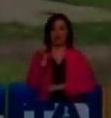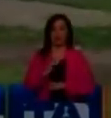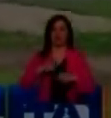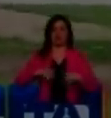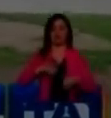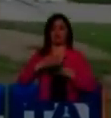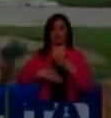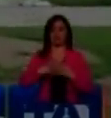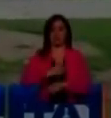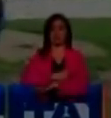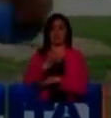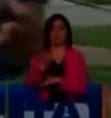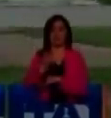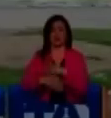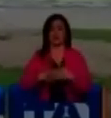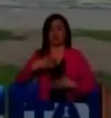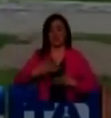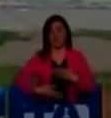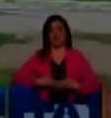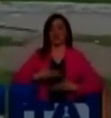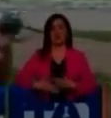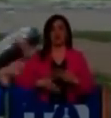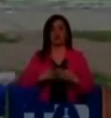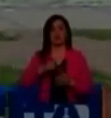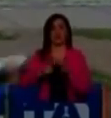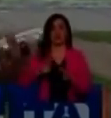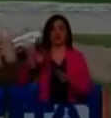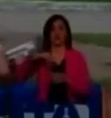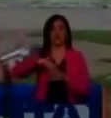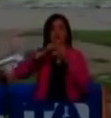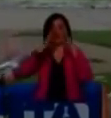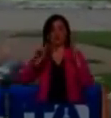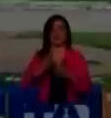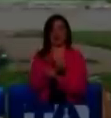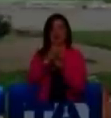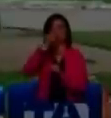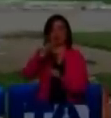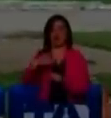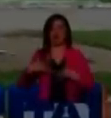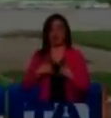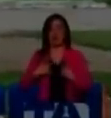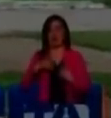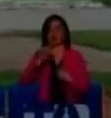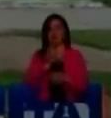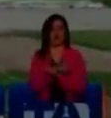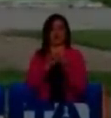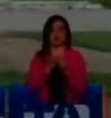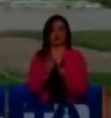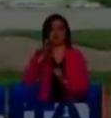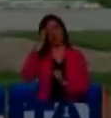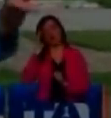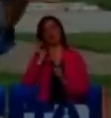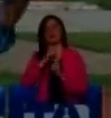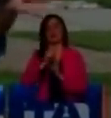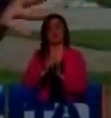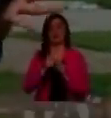cotidiano aquí, que nadie está a salvo, ni las personas dentro de sus casas, ni los animalitos. Bueno, realmente es una situación bastante preocupante, bastante